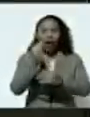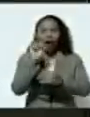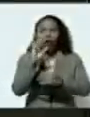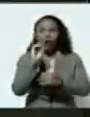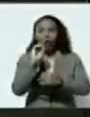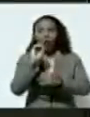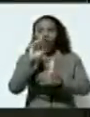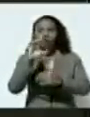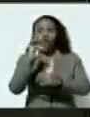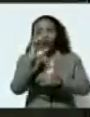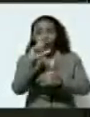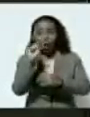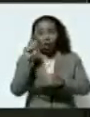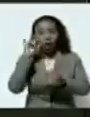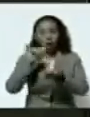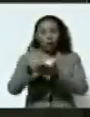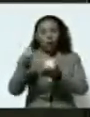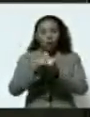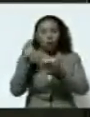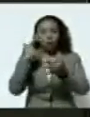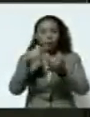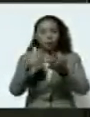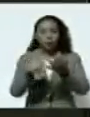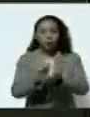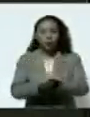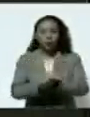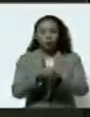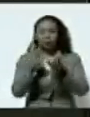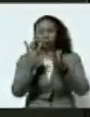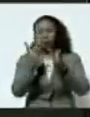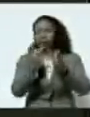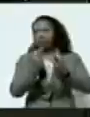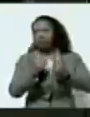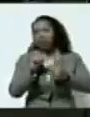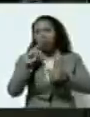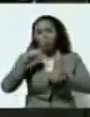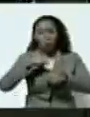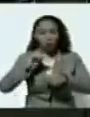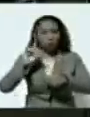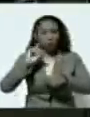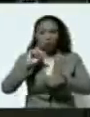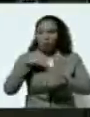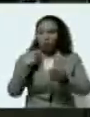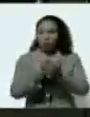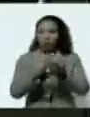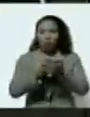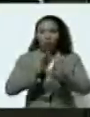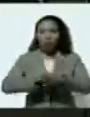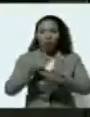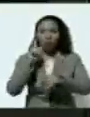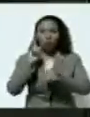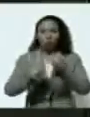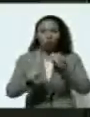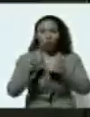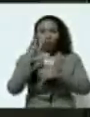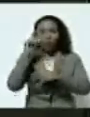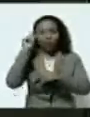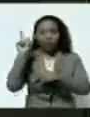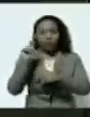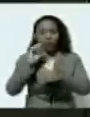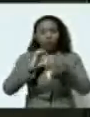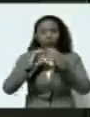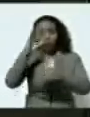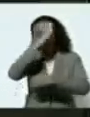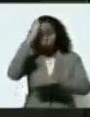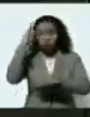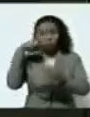tenemos las conversaciones de WhatsApp y las numerosísimas, no las muestro hoy porque en los últimos 3 días se han mostrado en medios de comunicación y Diosdado las